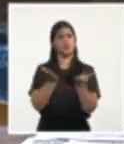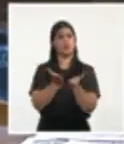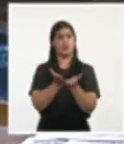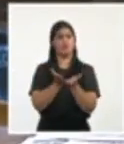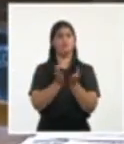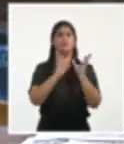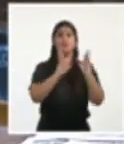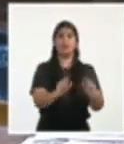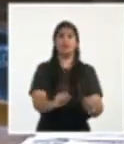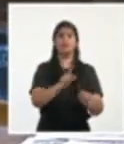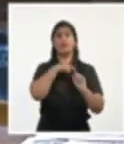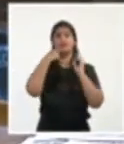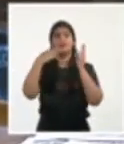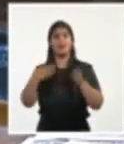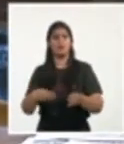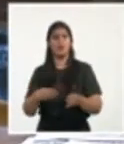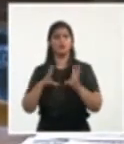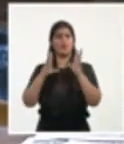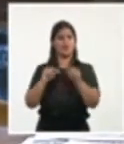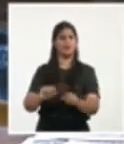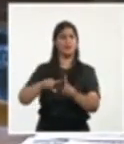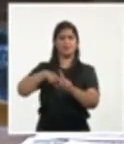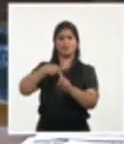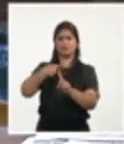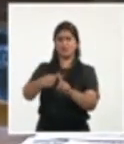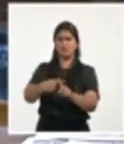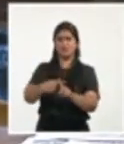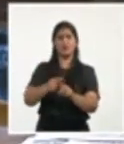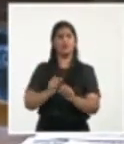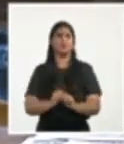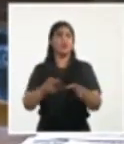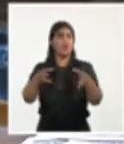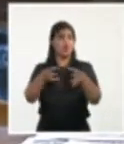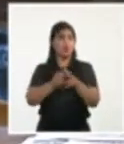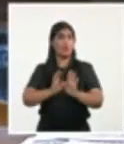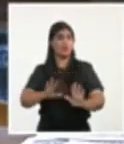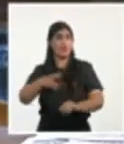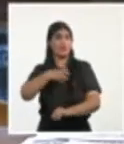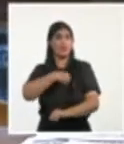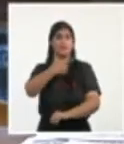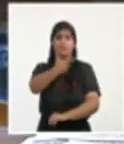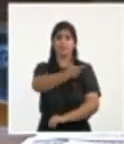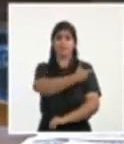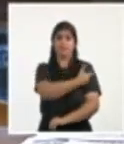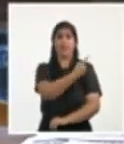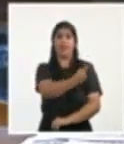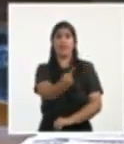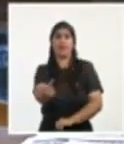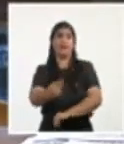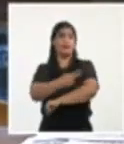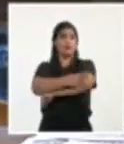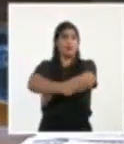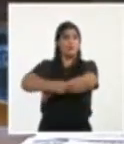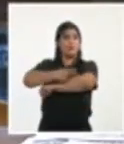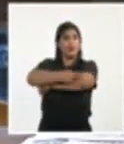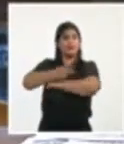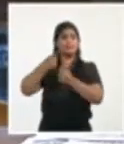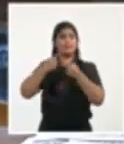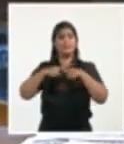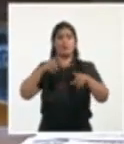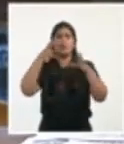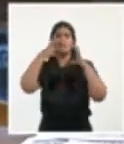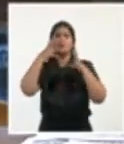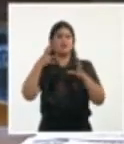alguna experiencia. Pero como también nos ha dicho, lo importante es qué está pasando en el país y cómo tenemos